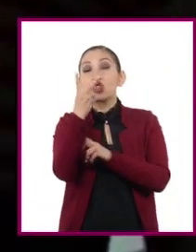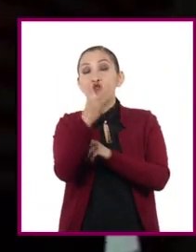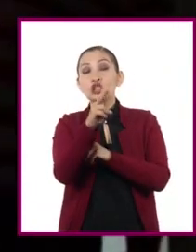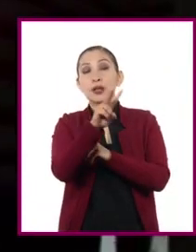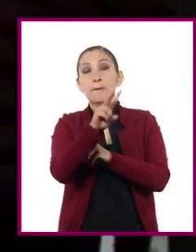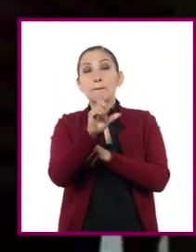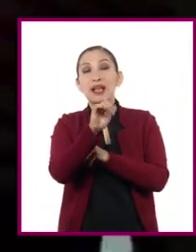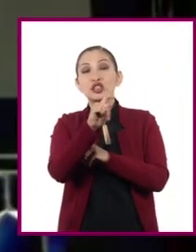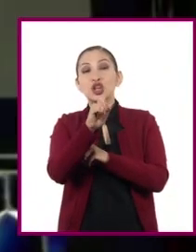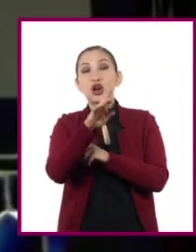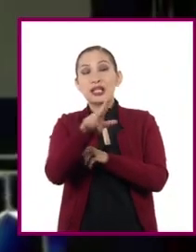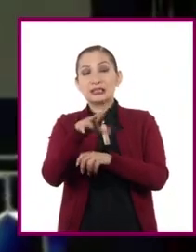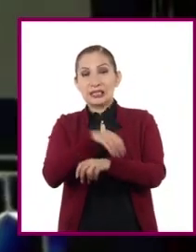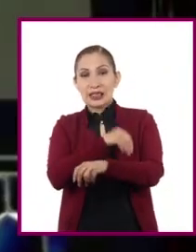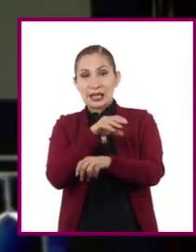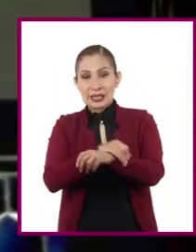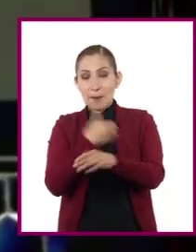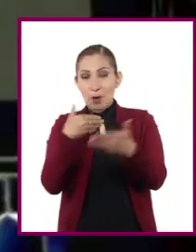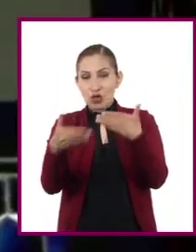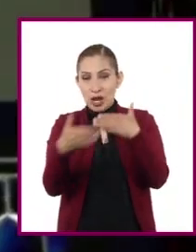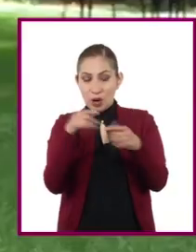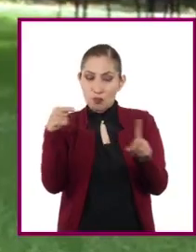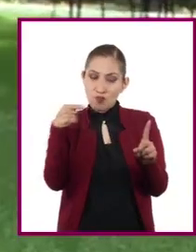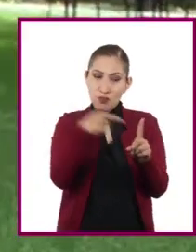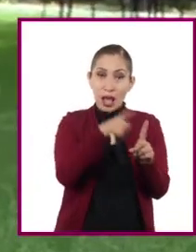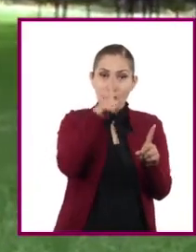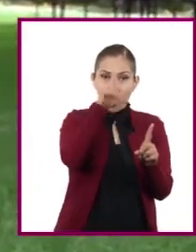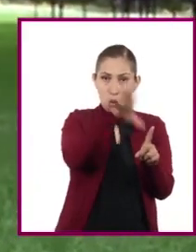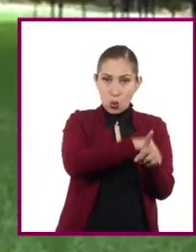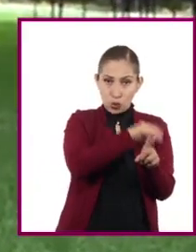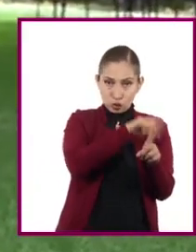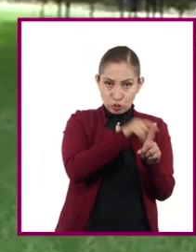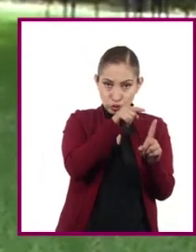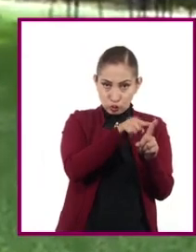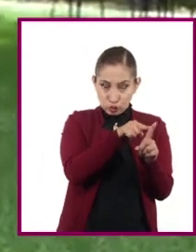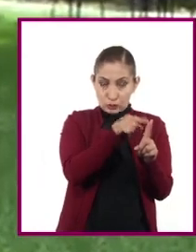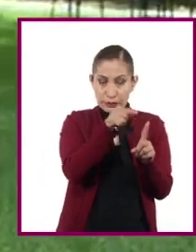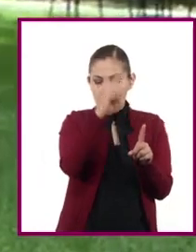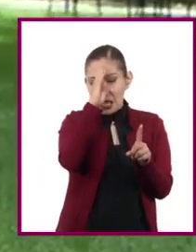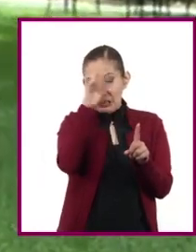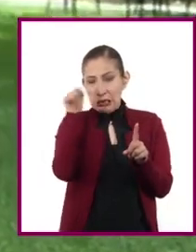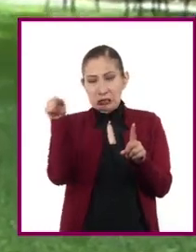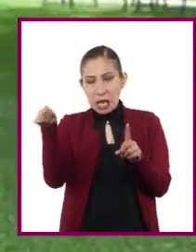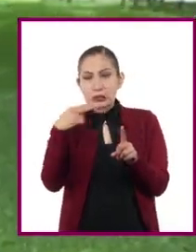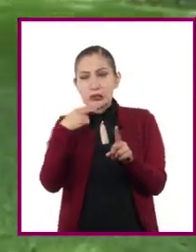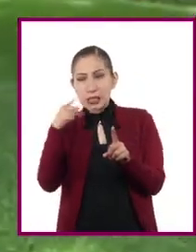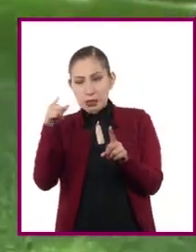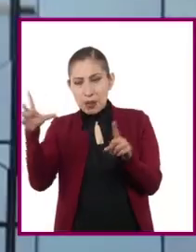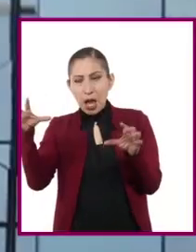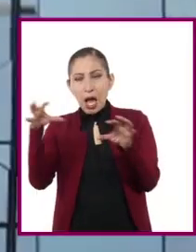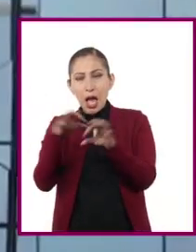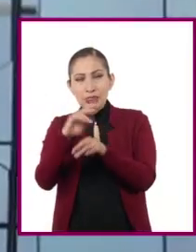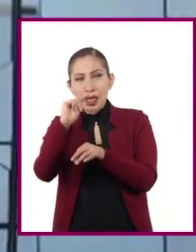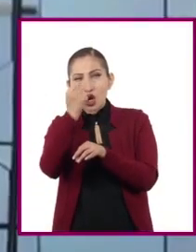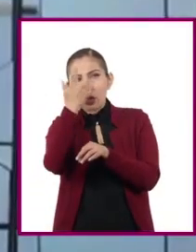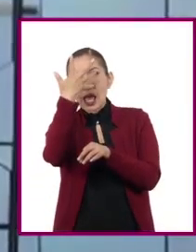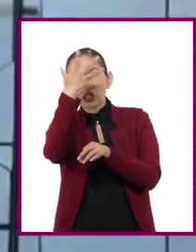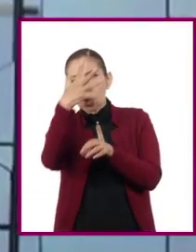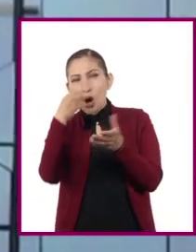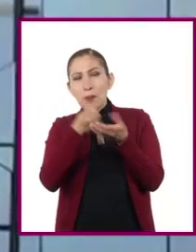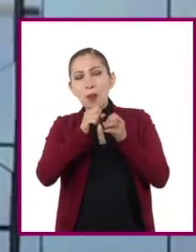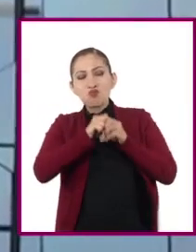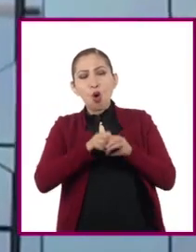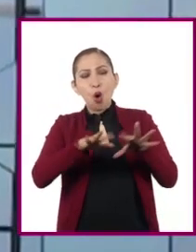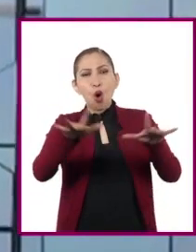dos vectores energéticos modernos. Por un lado, la electricidad. Se están pensando en tecnología solar